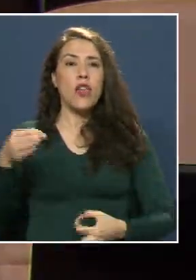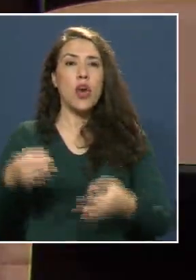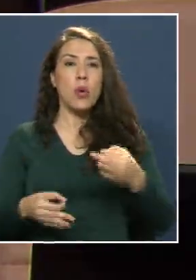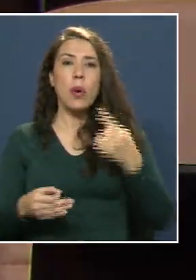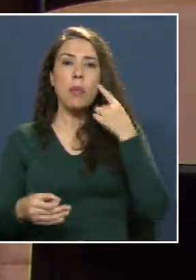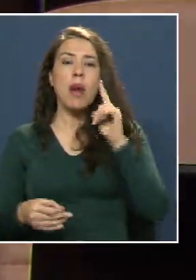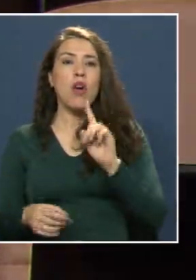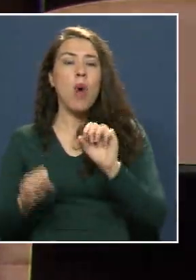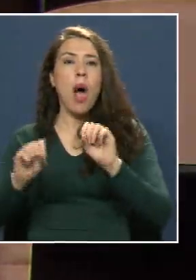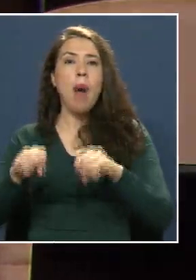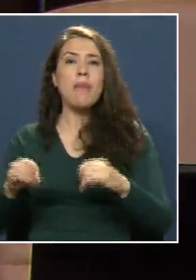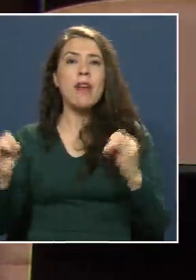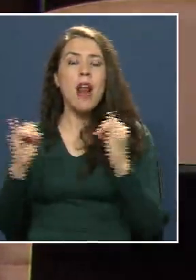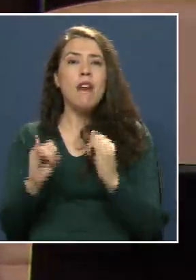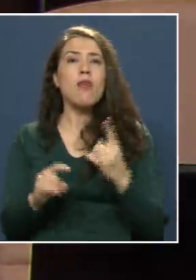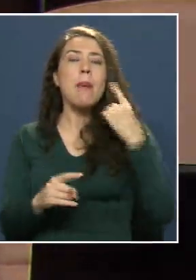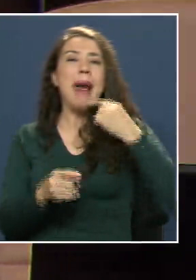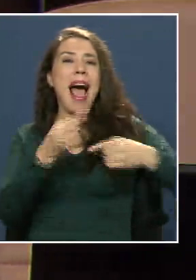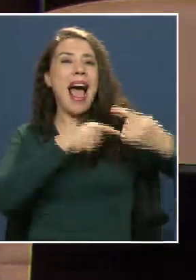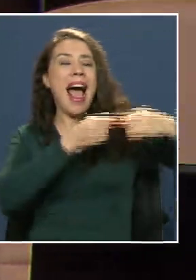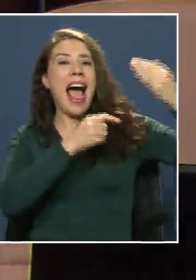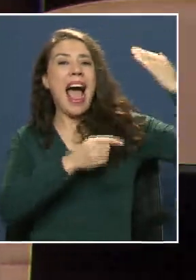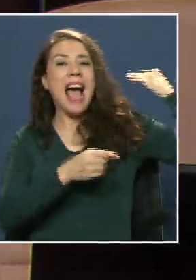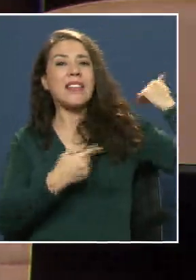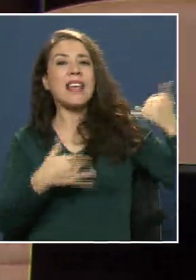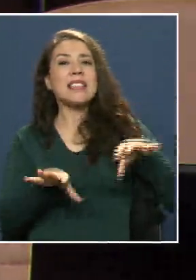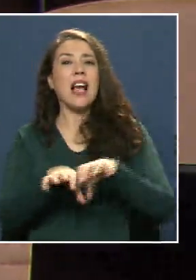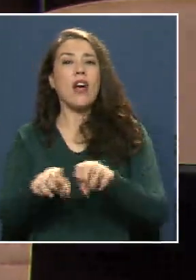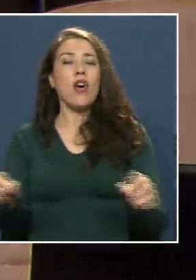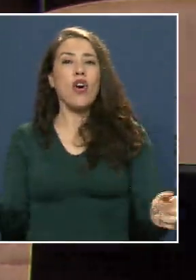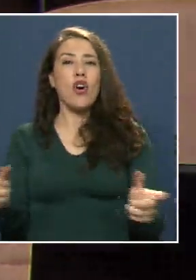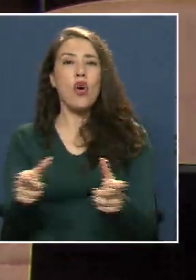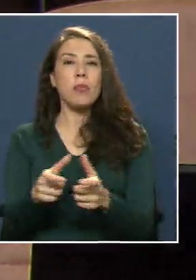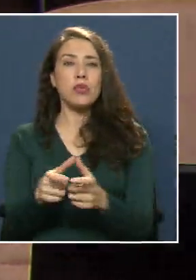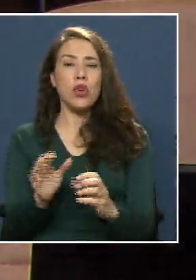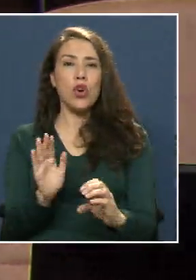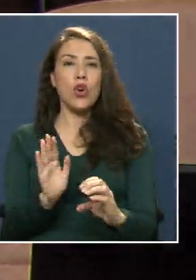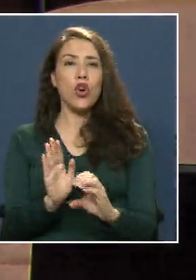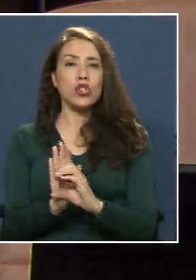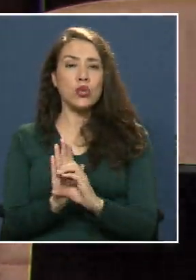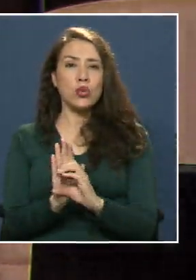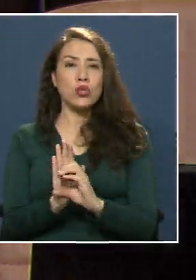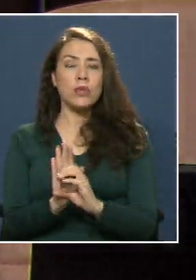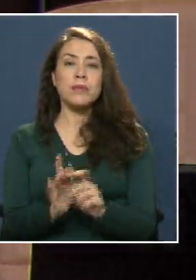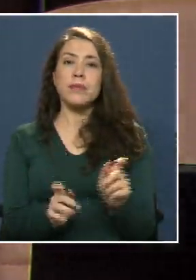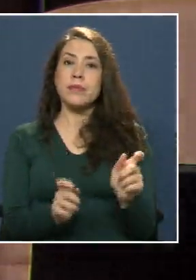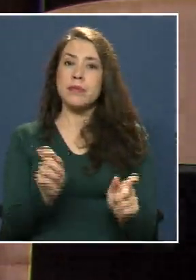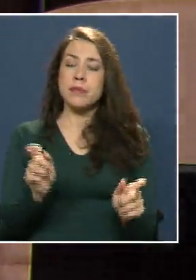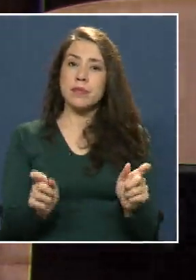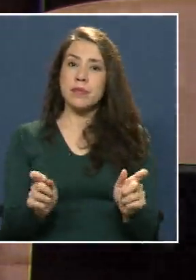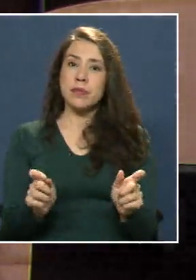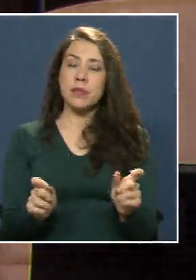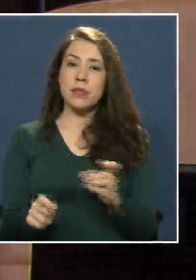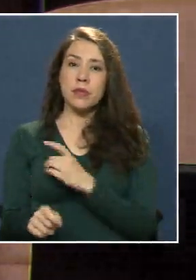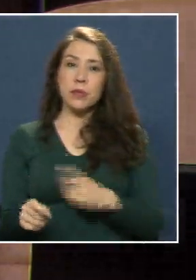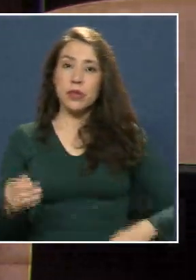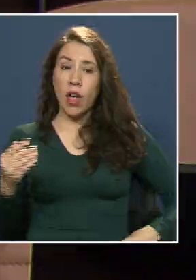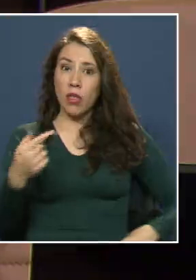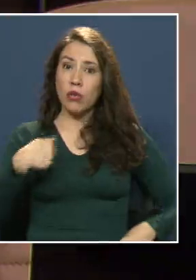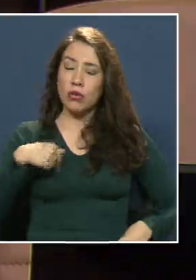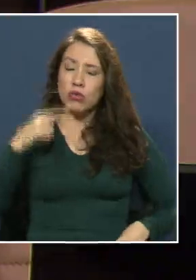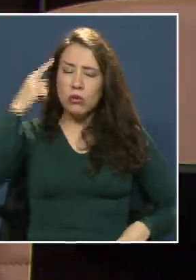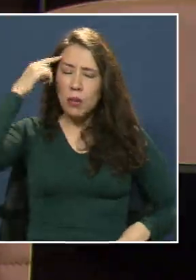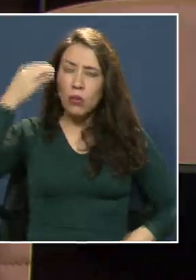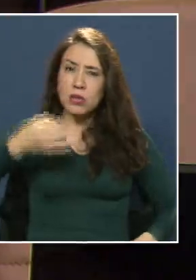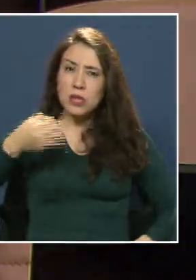para que no se apruebe la fórmula de retroactividad limitada que acordamos en la Comisión de Constitución. Los legisladores de dicha instancia llegamos a la